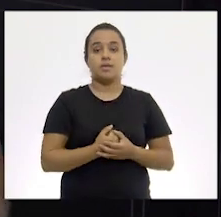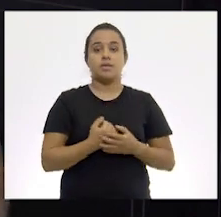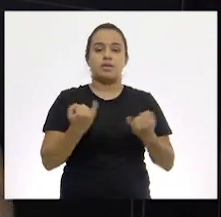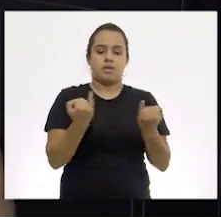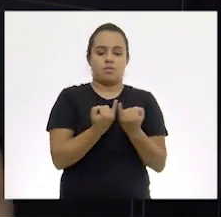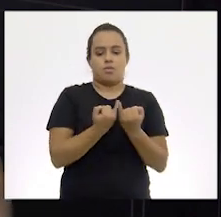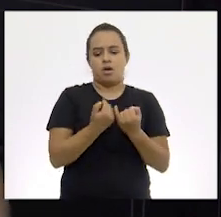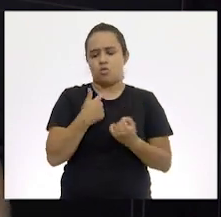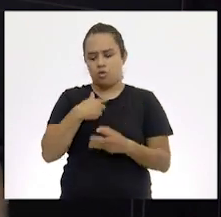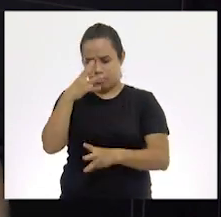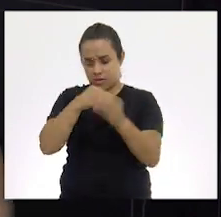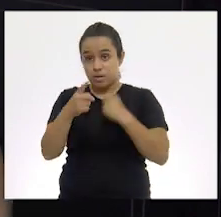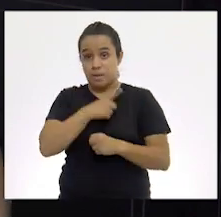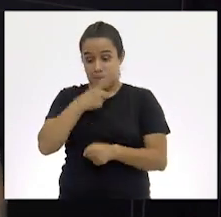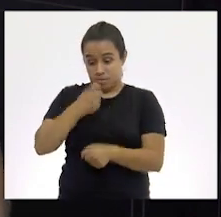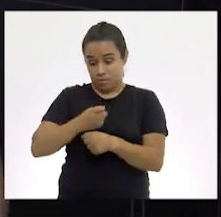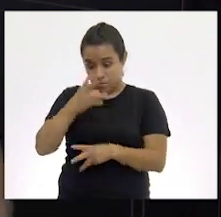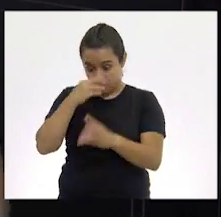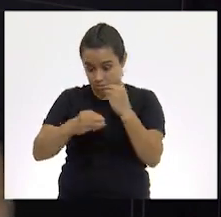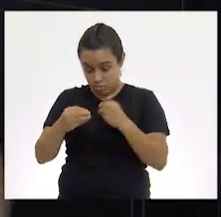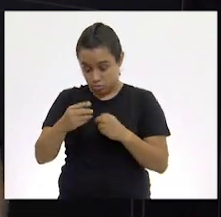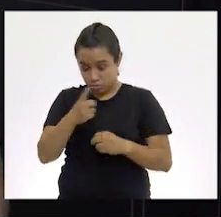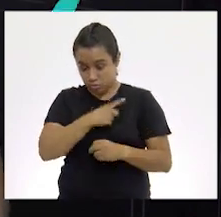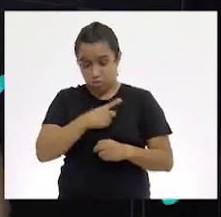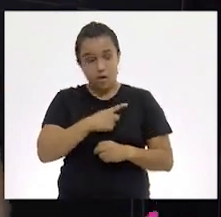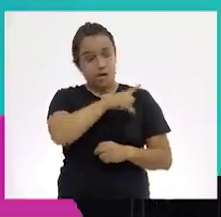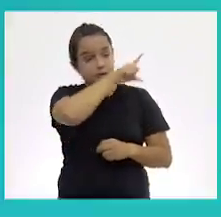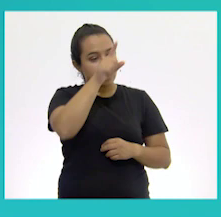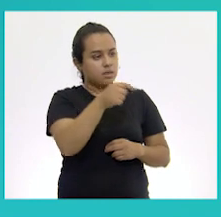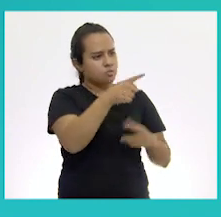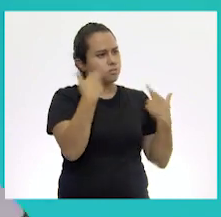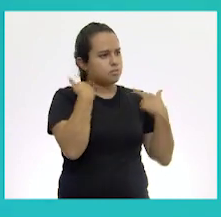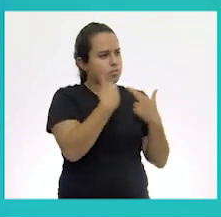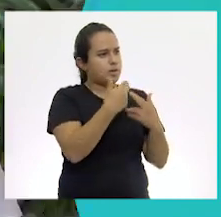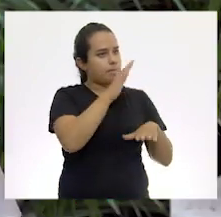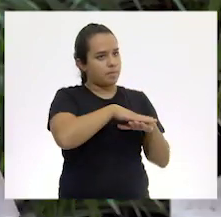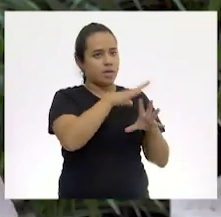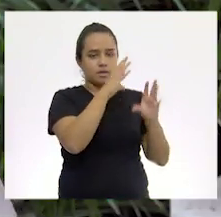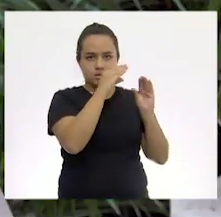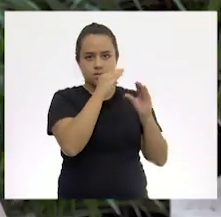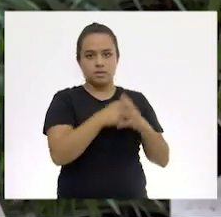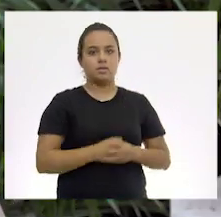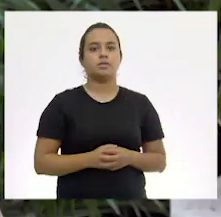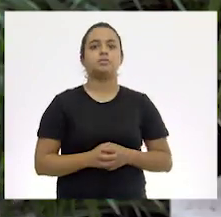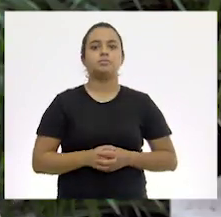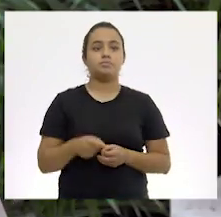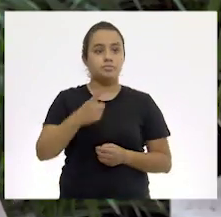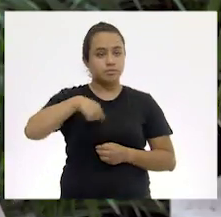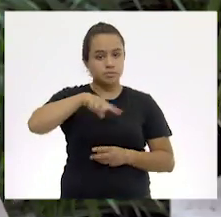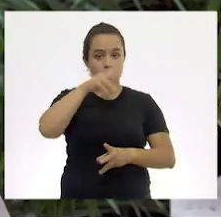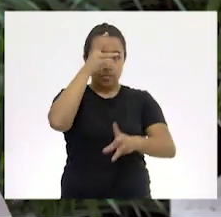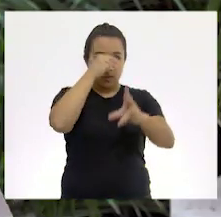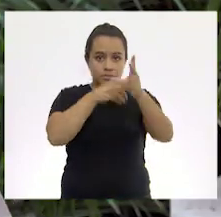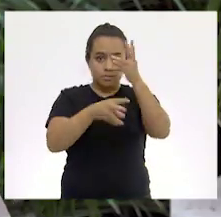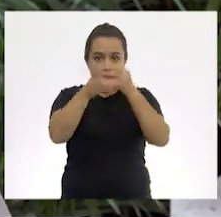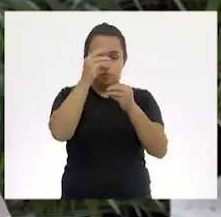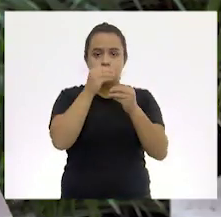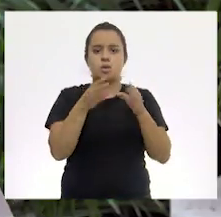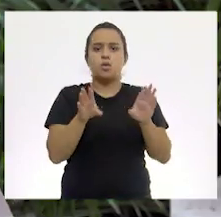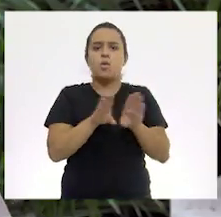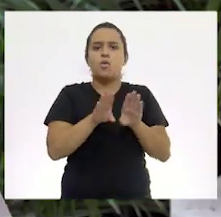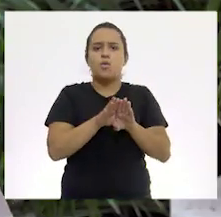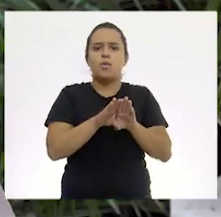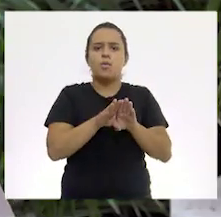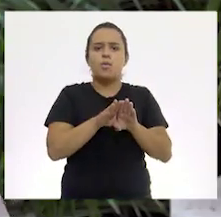aprendí sola. Primero aprendí sola y la Mareli me enseñó más. Hemos aprendido como a manejar